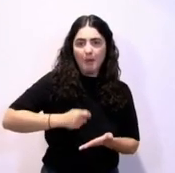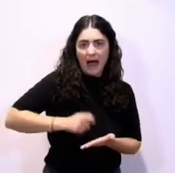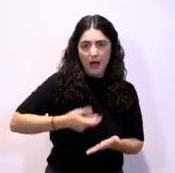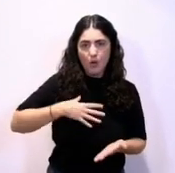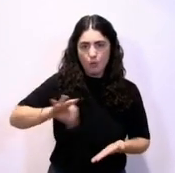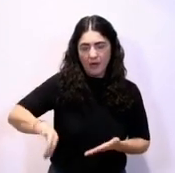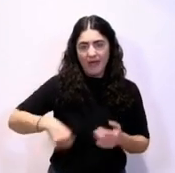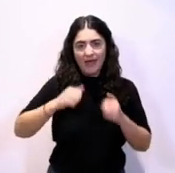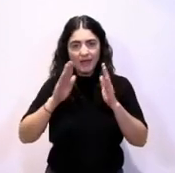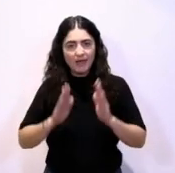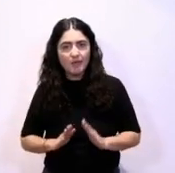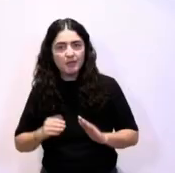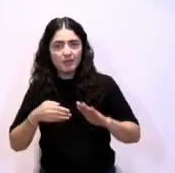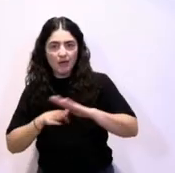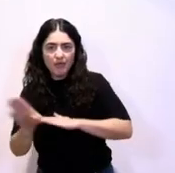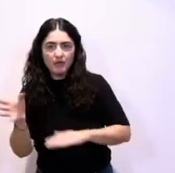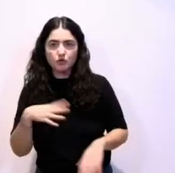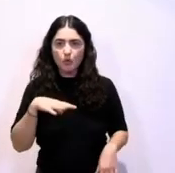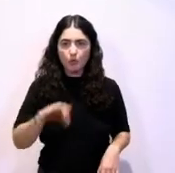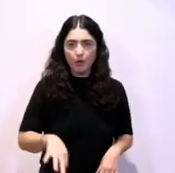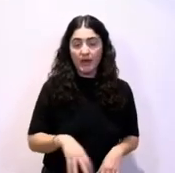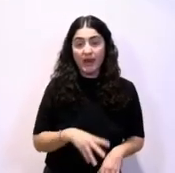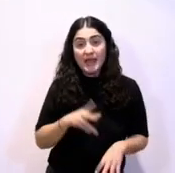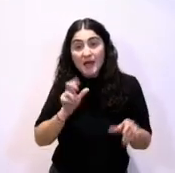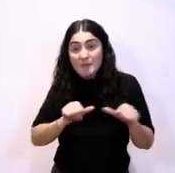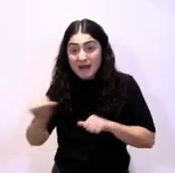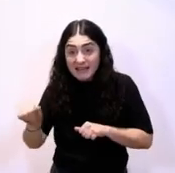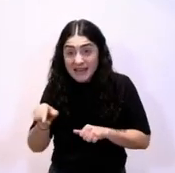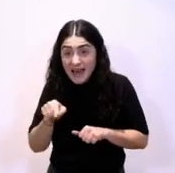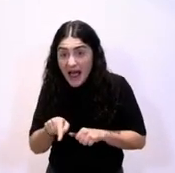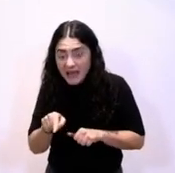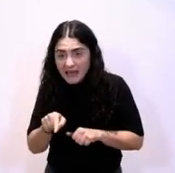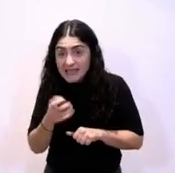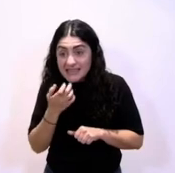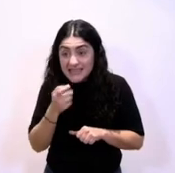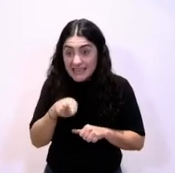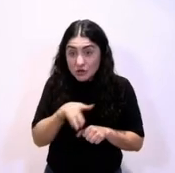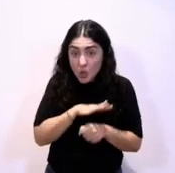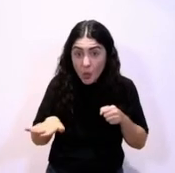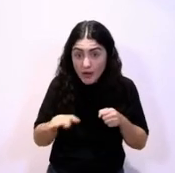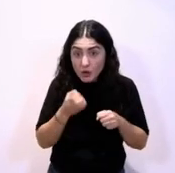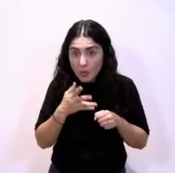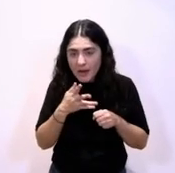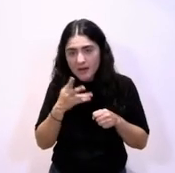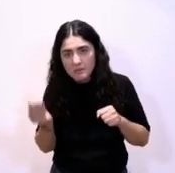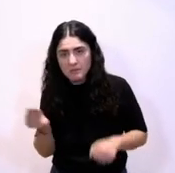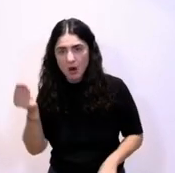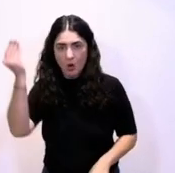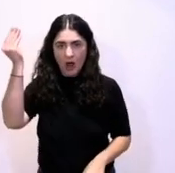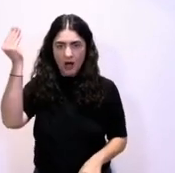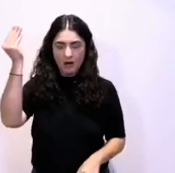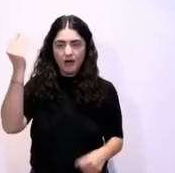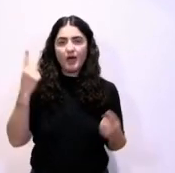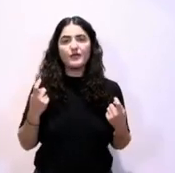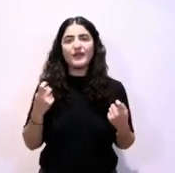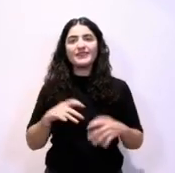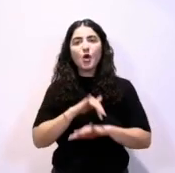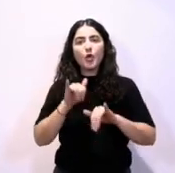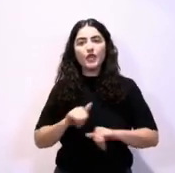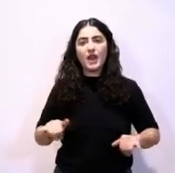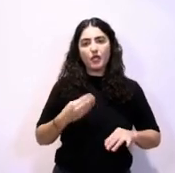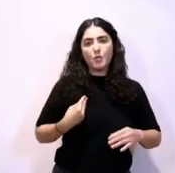una vivienda. Y a partir de ahí mejoraremos. Es necesario poder conciliar, es necesario